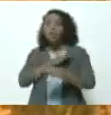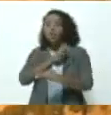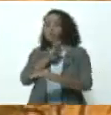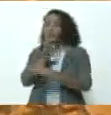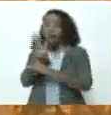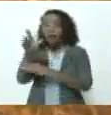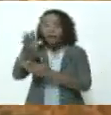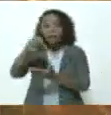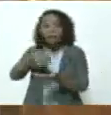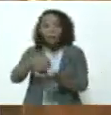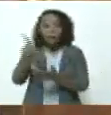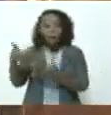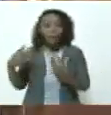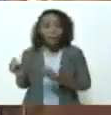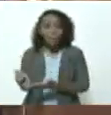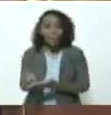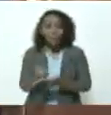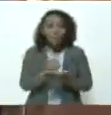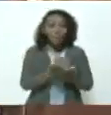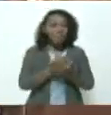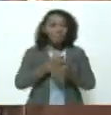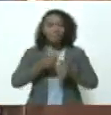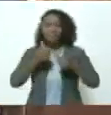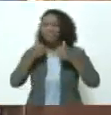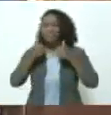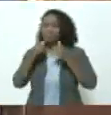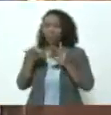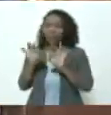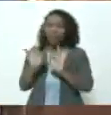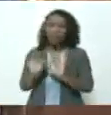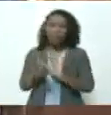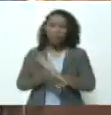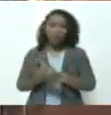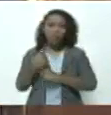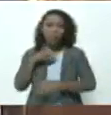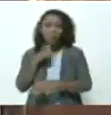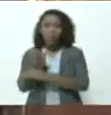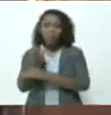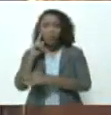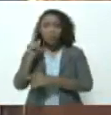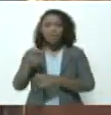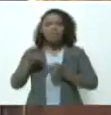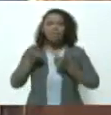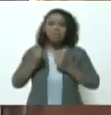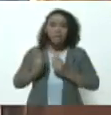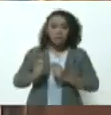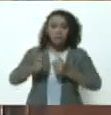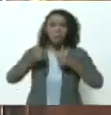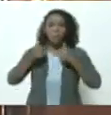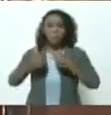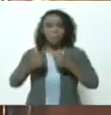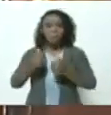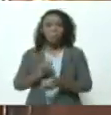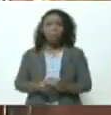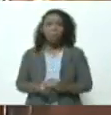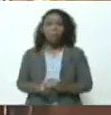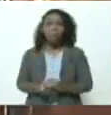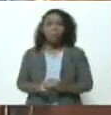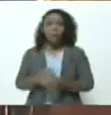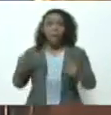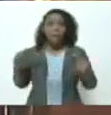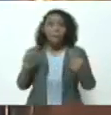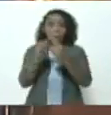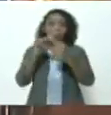estado que por cierto nos acogió de una manera muy especial, donde fuimos muy bien tratados, y encontramos